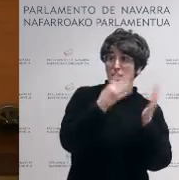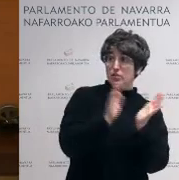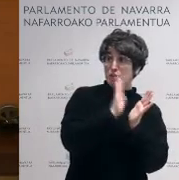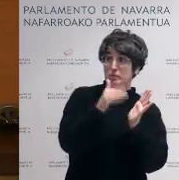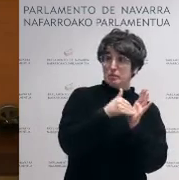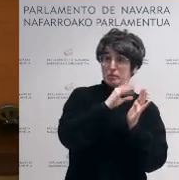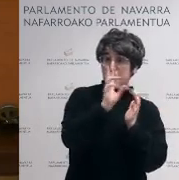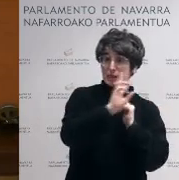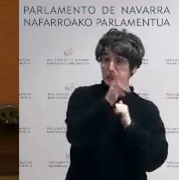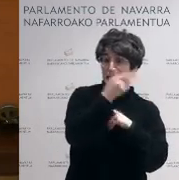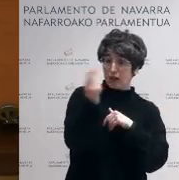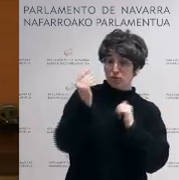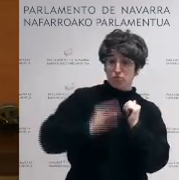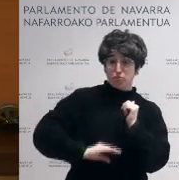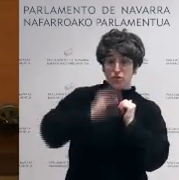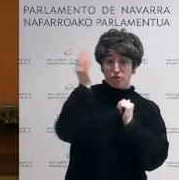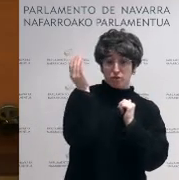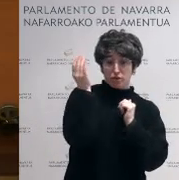en la comunidad autónoma vasca?